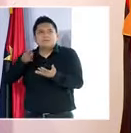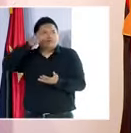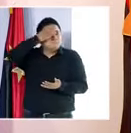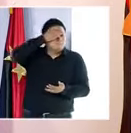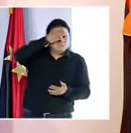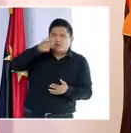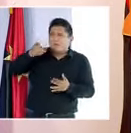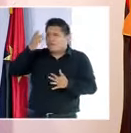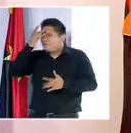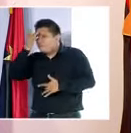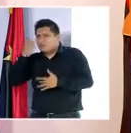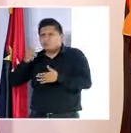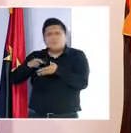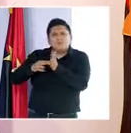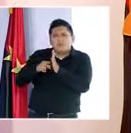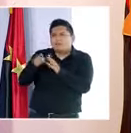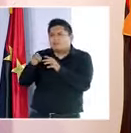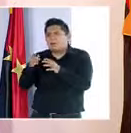todos.